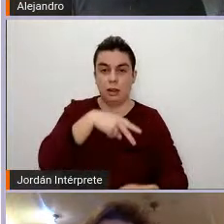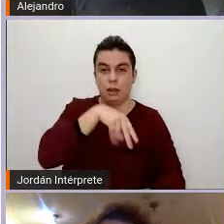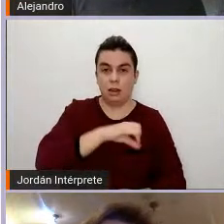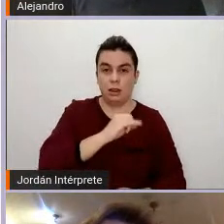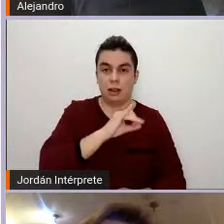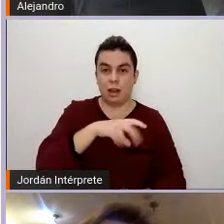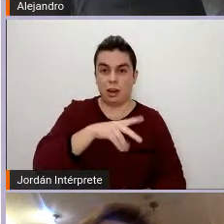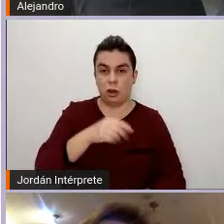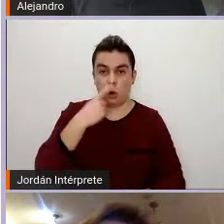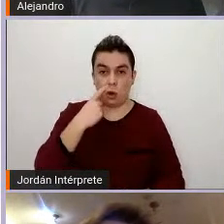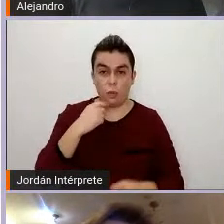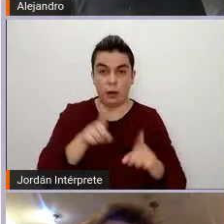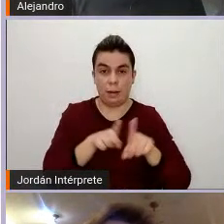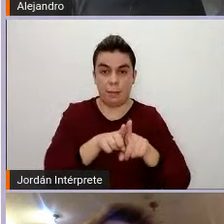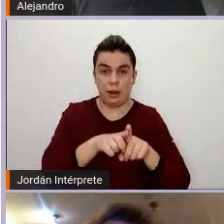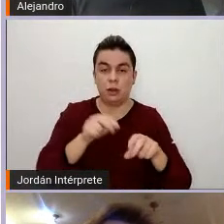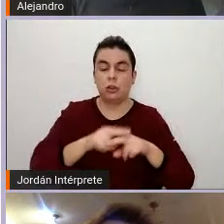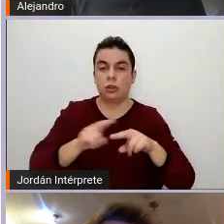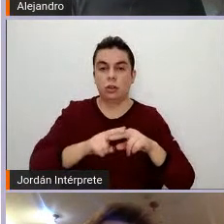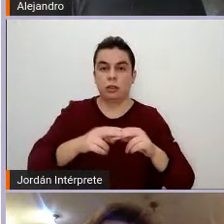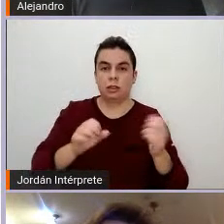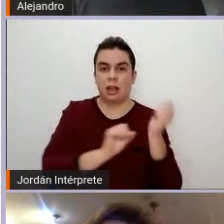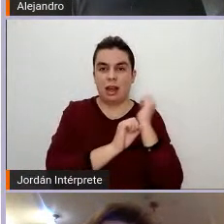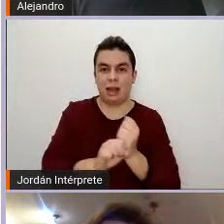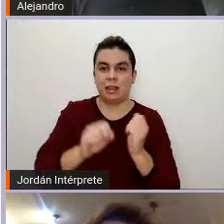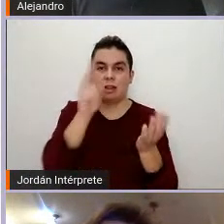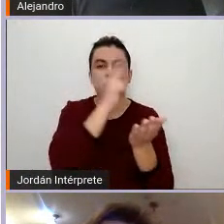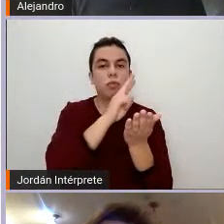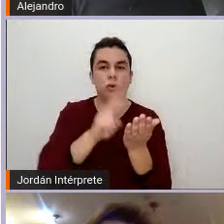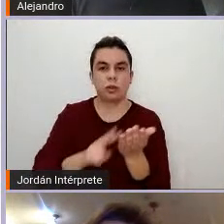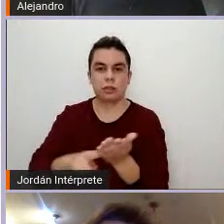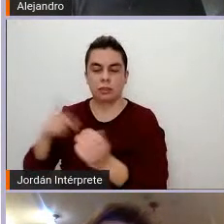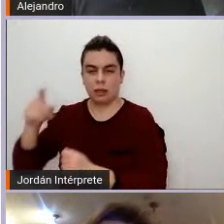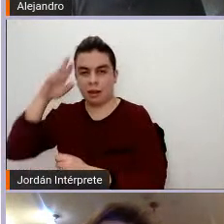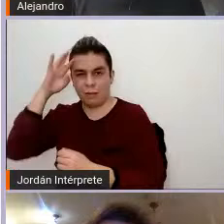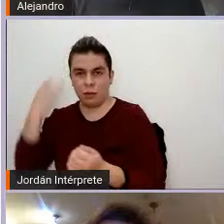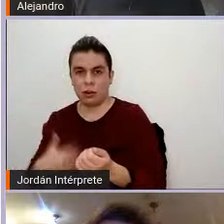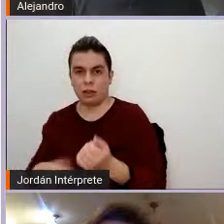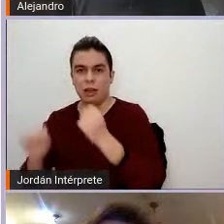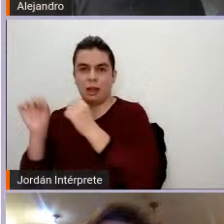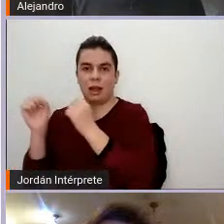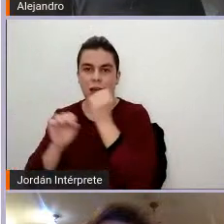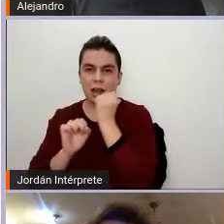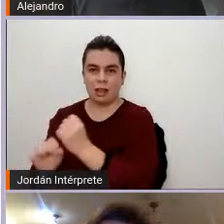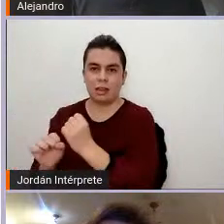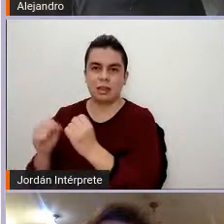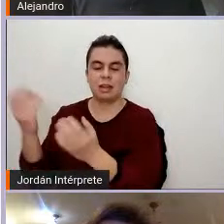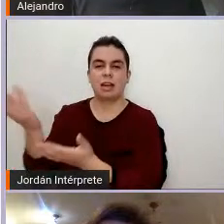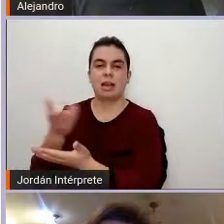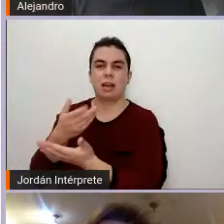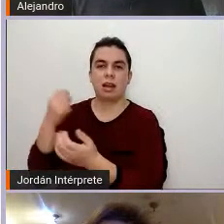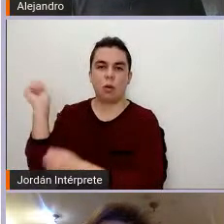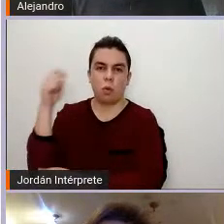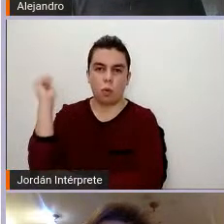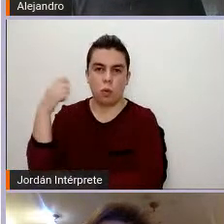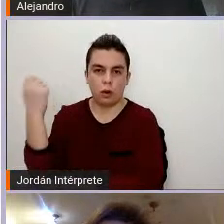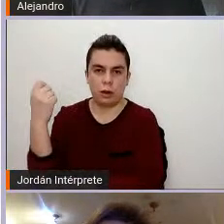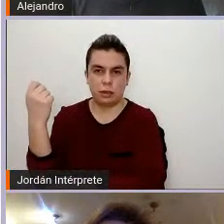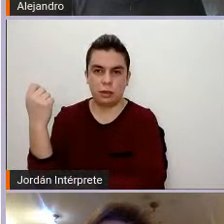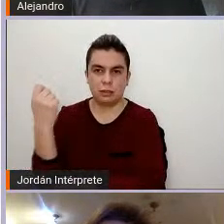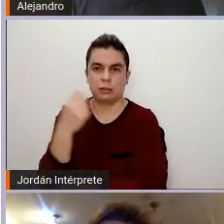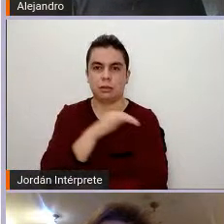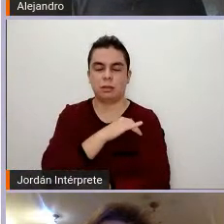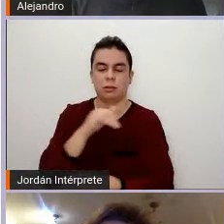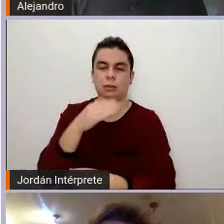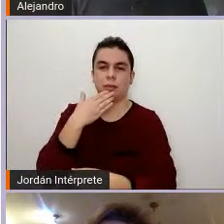de esta oposición hacia las tendencias oficiales de formación y creación artística, Violeta también desarrollará su